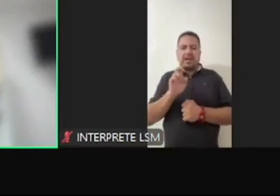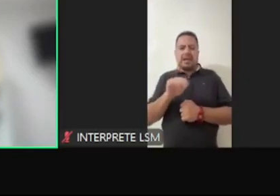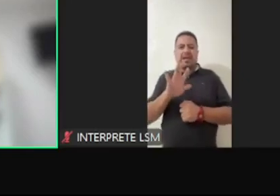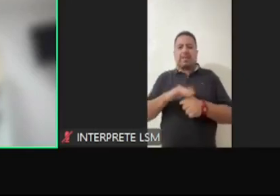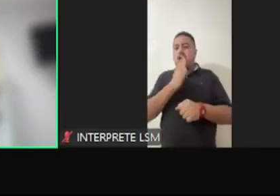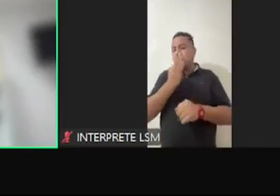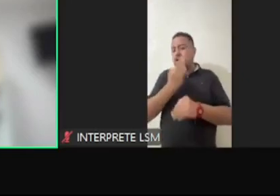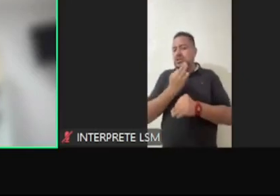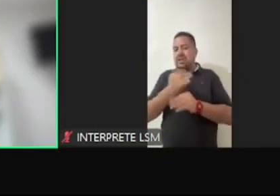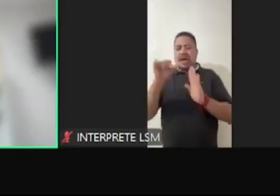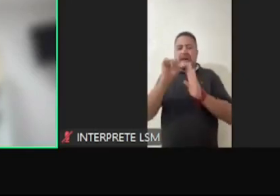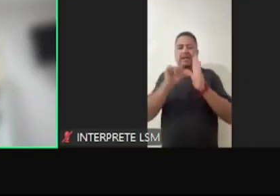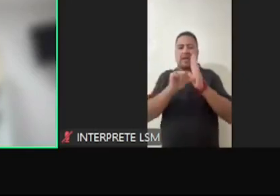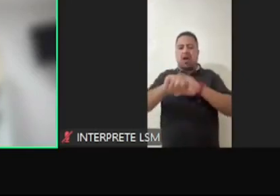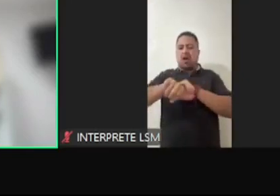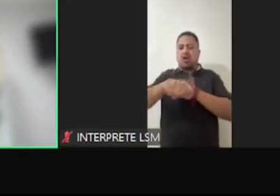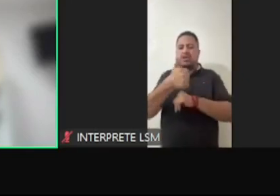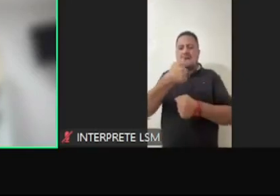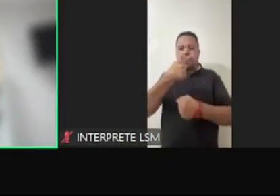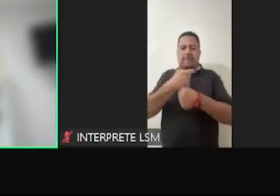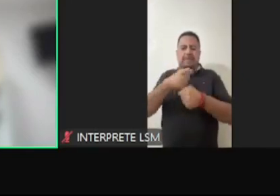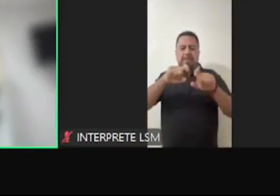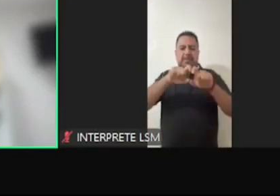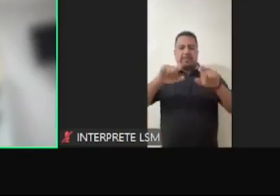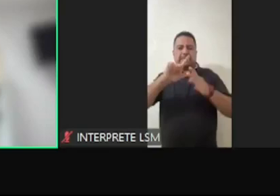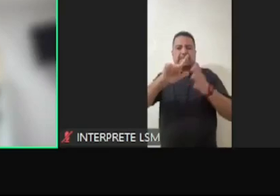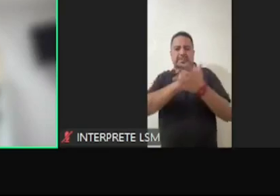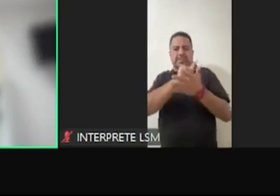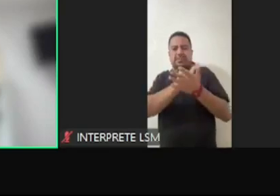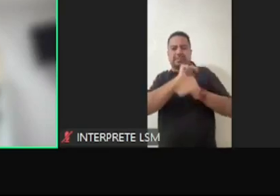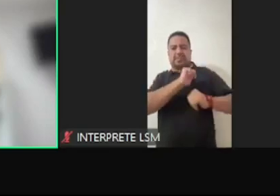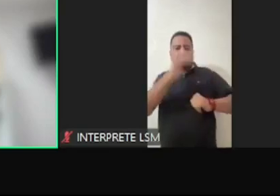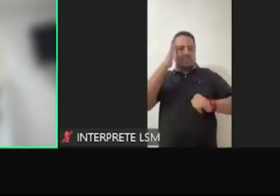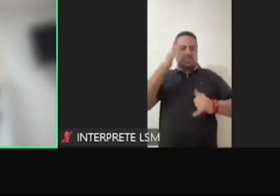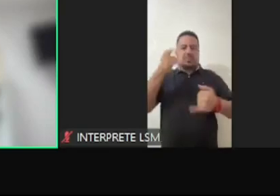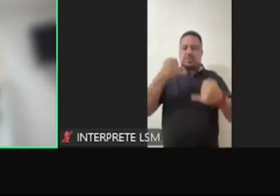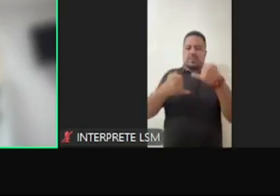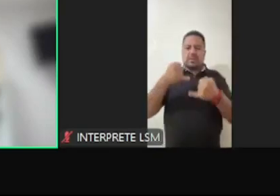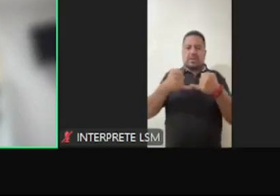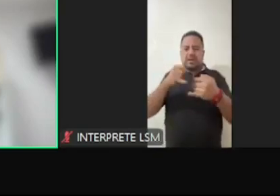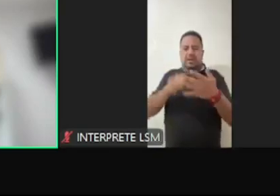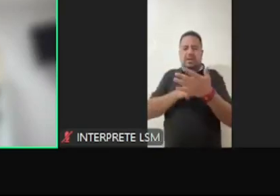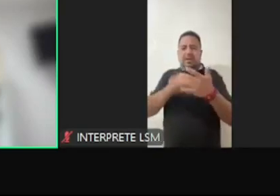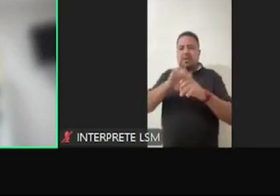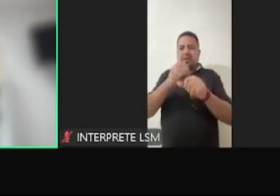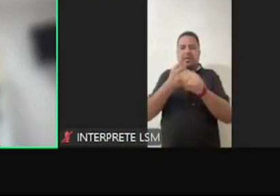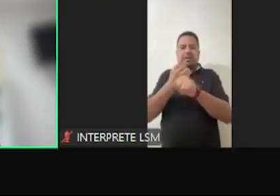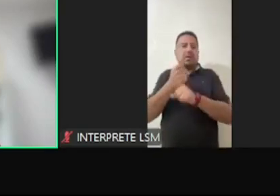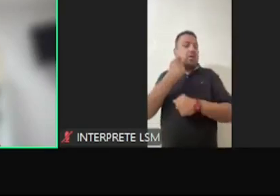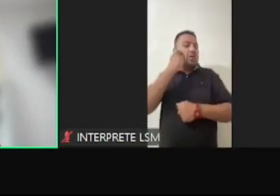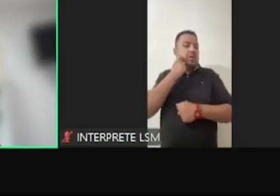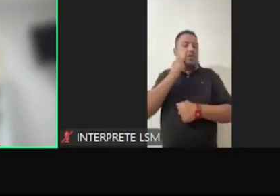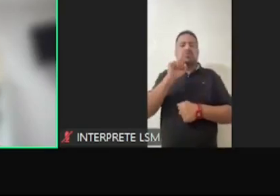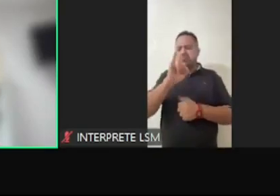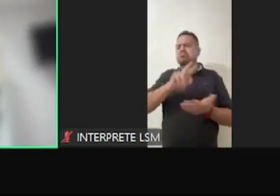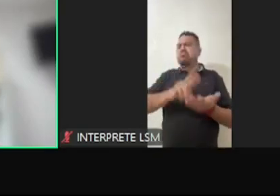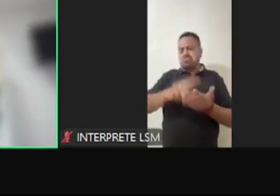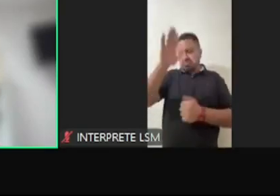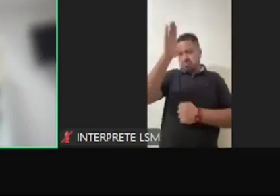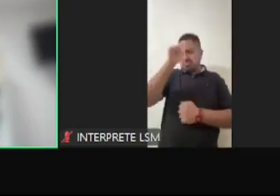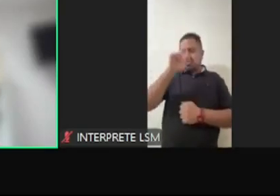en términos del artículo 11 párrafo primero de la Ley Orgánica del tribunal electoral del Estado de Guerrero existe quórum legal para